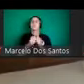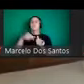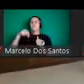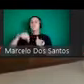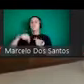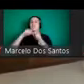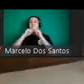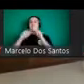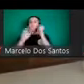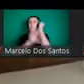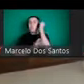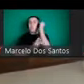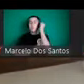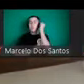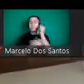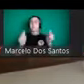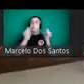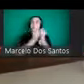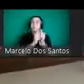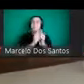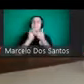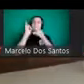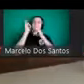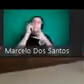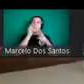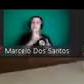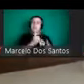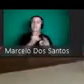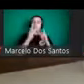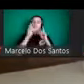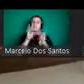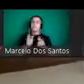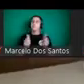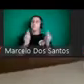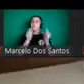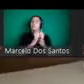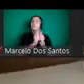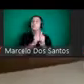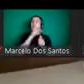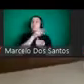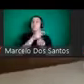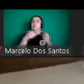Función Pública, la Fundación Saraquí y